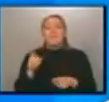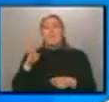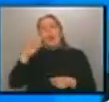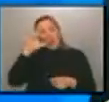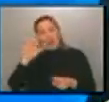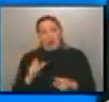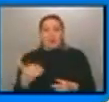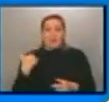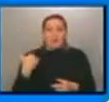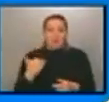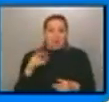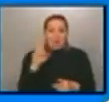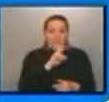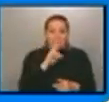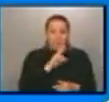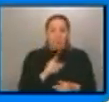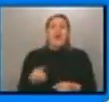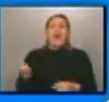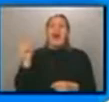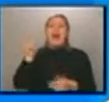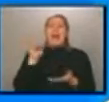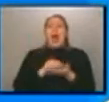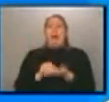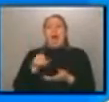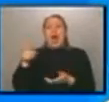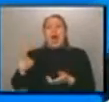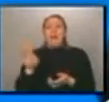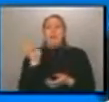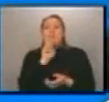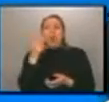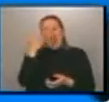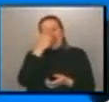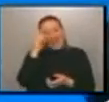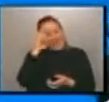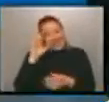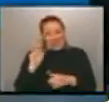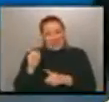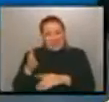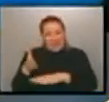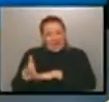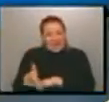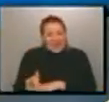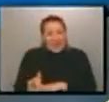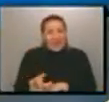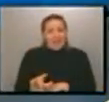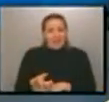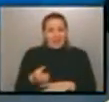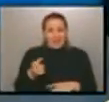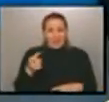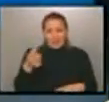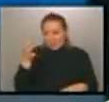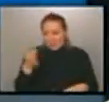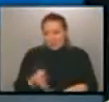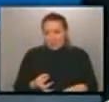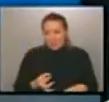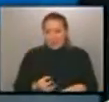mujer. La doctora Herrera, la abogada Hot, que entró, etcétera, etcétera. Toda esta realmente